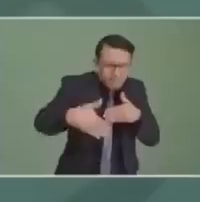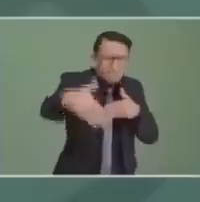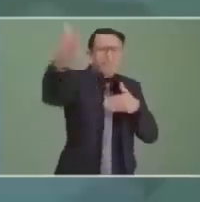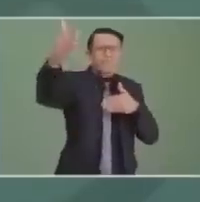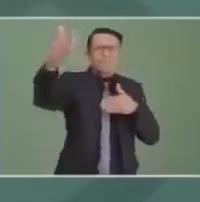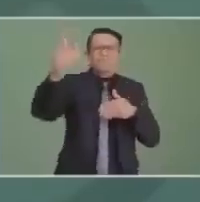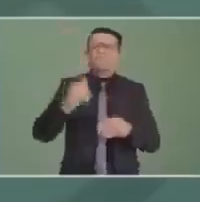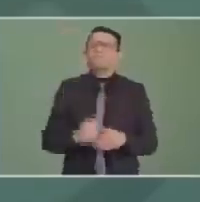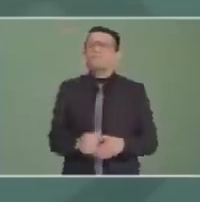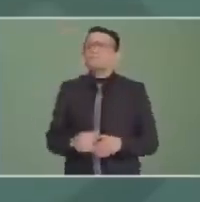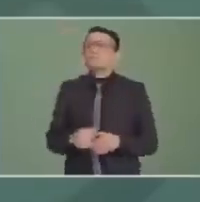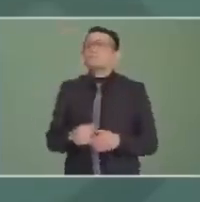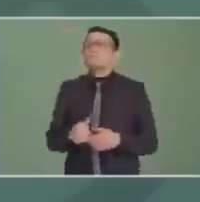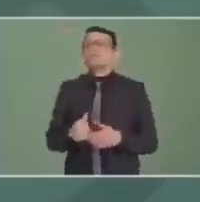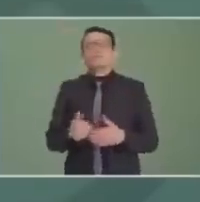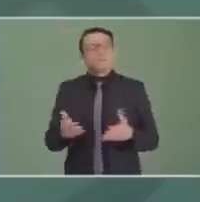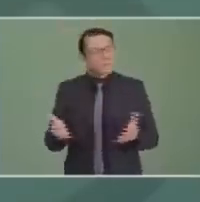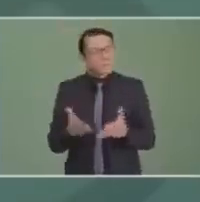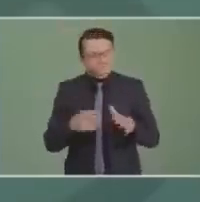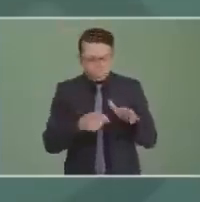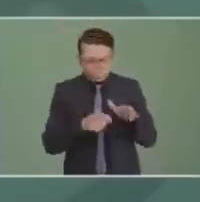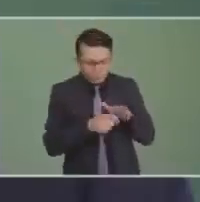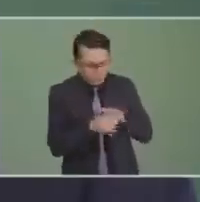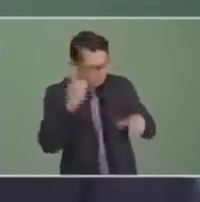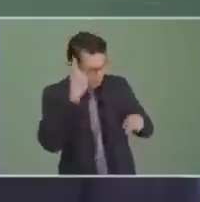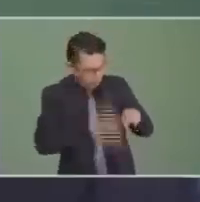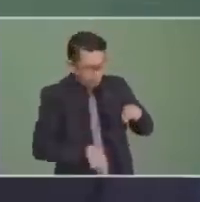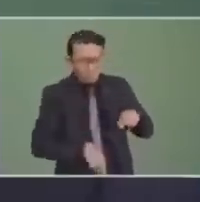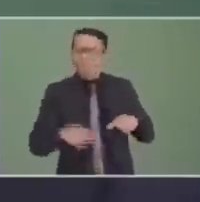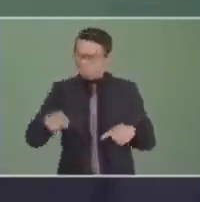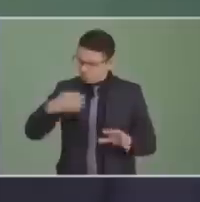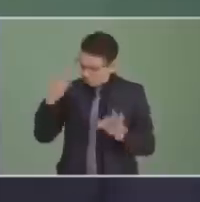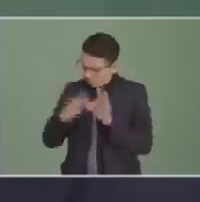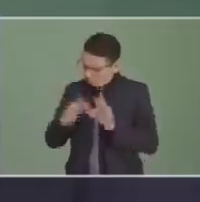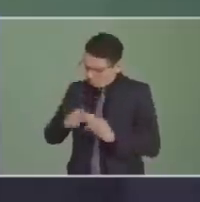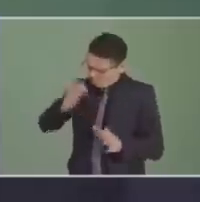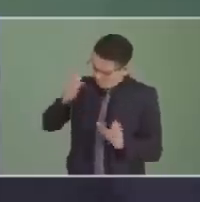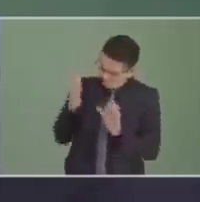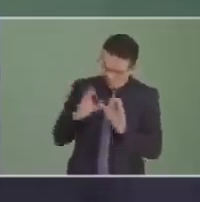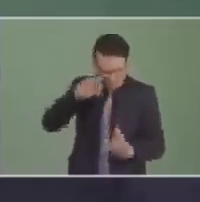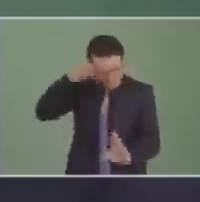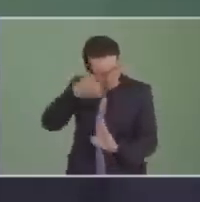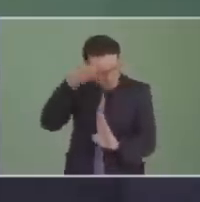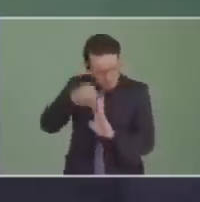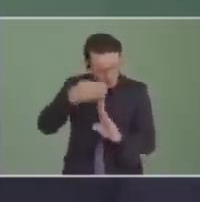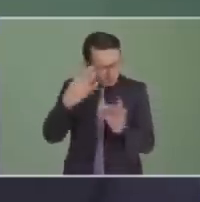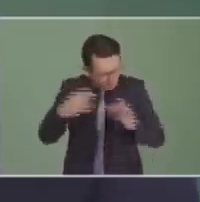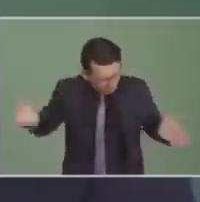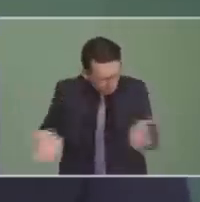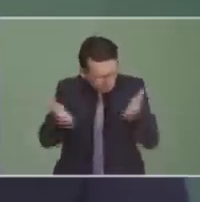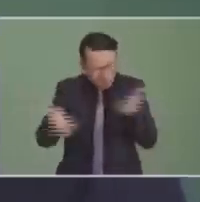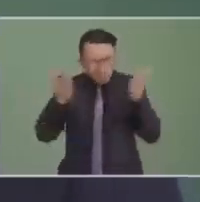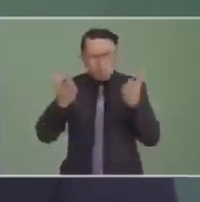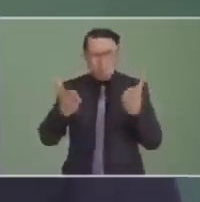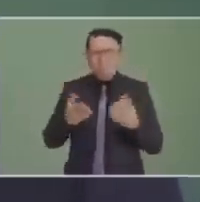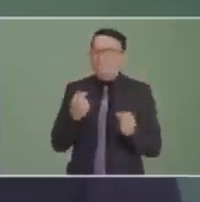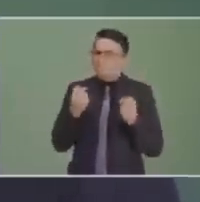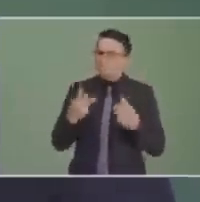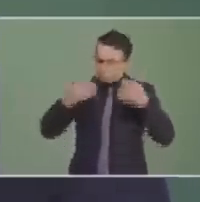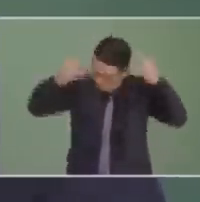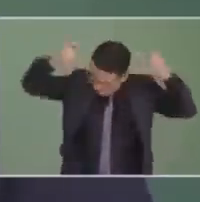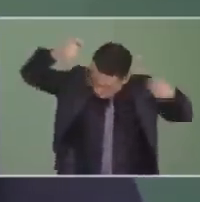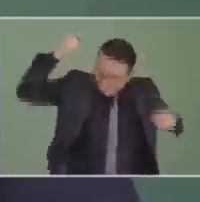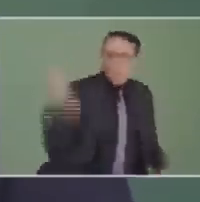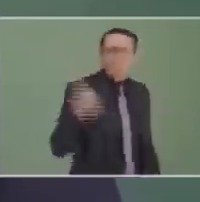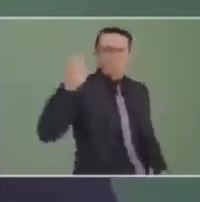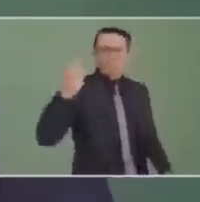dije, se acabó la corrupción y lo voy a cumplir. Y repito, me canso ganso. Se va a acabar con la